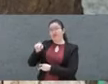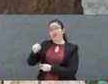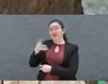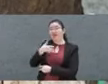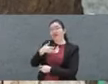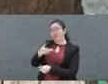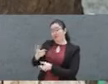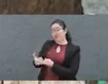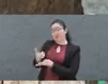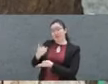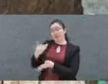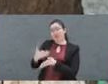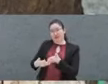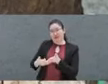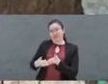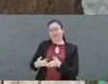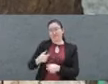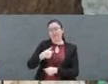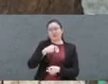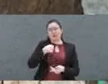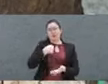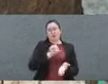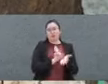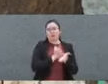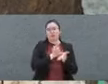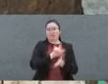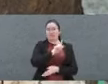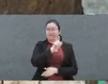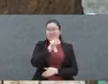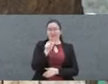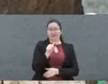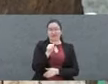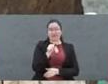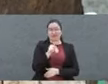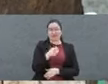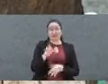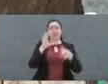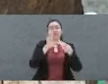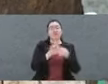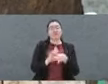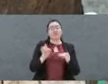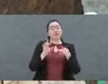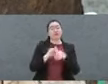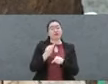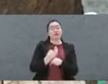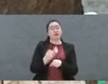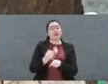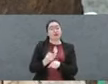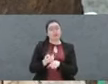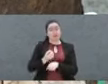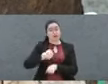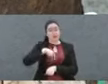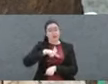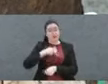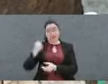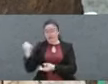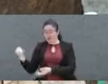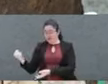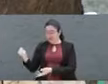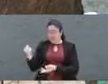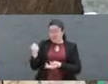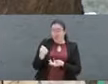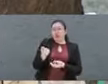grandes consumidores. Eso te lo puedo enviar con todo gusto para decirte en este momento cuánto hemos recaudado